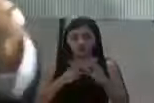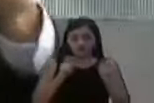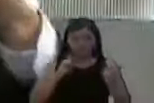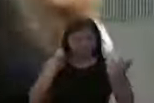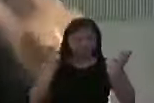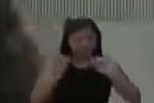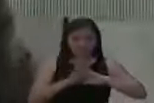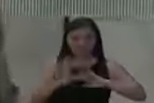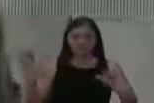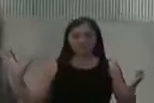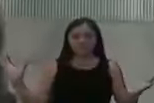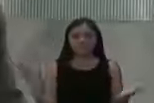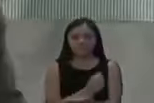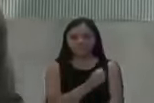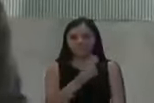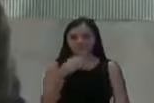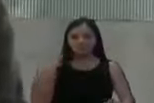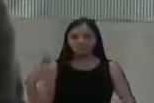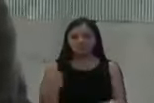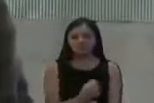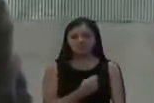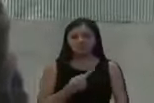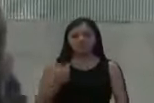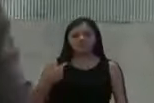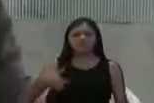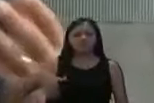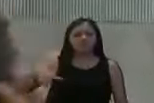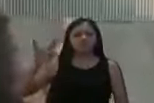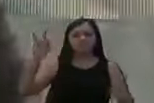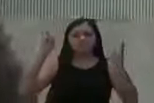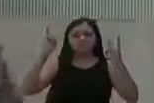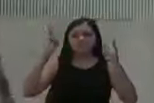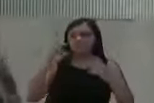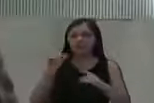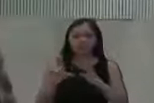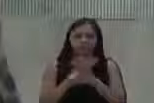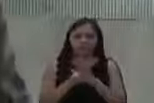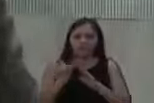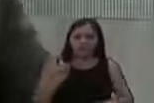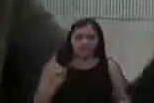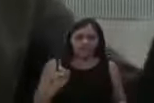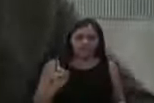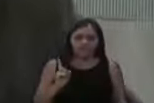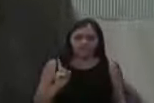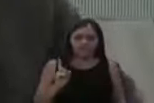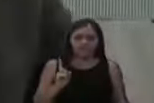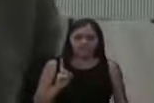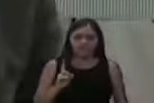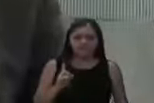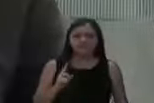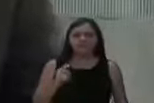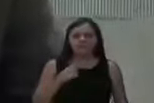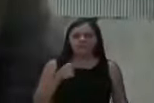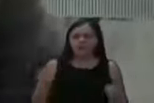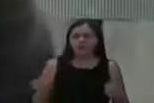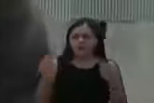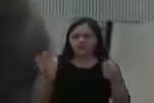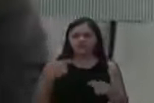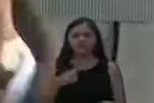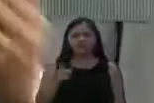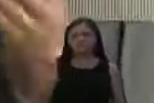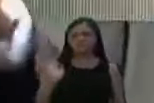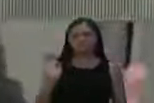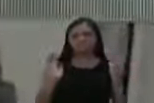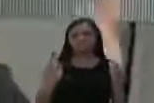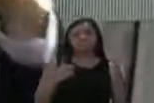y saben cuántas fortunas se han hecho así y eso no es legítimo compañero es contra eso que estamos luchando